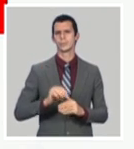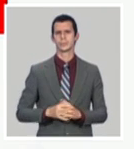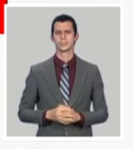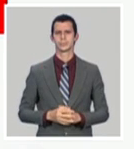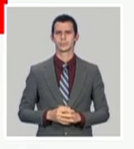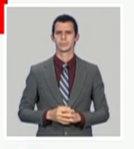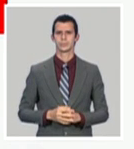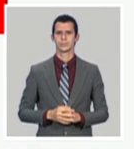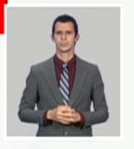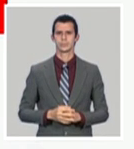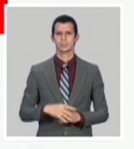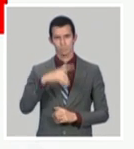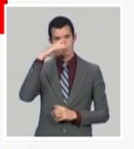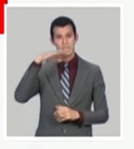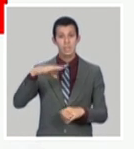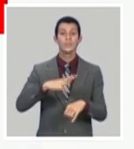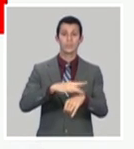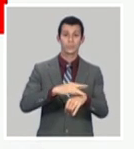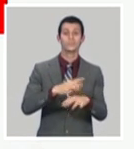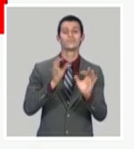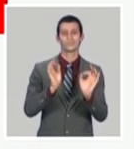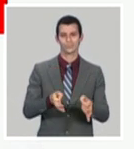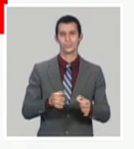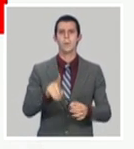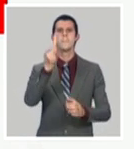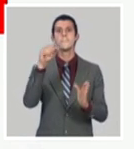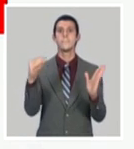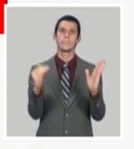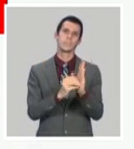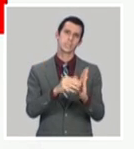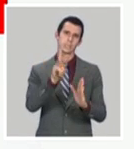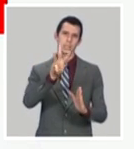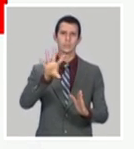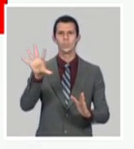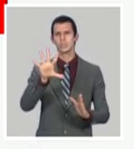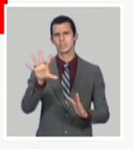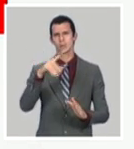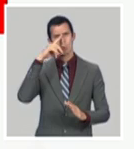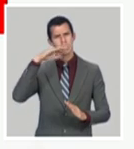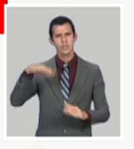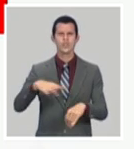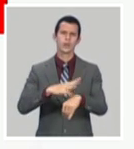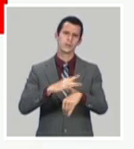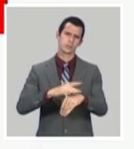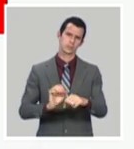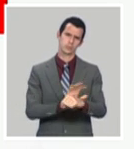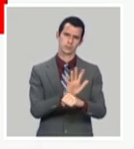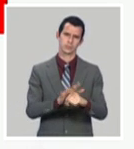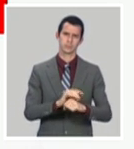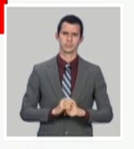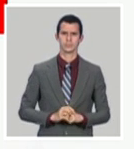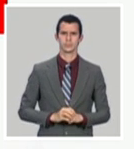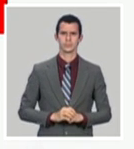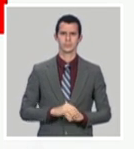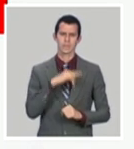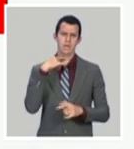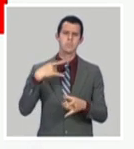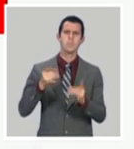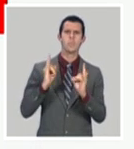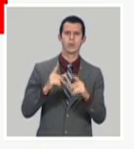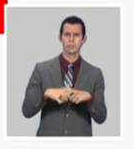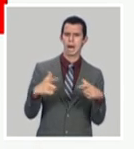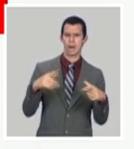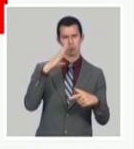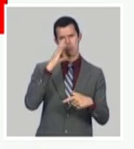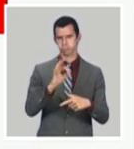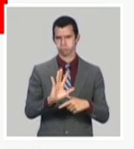los niños también crecieron, que siempre lo seguimos, 1.355. Los fallecidos no crecieron a partir, y